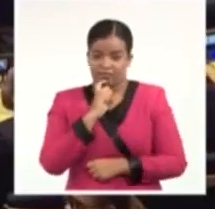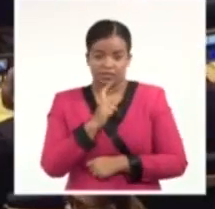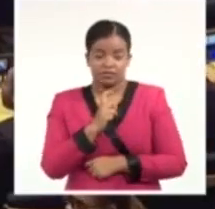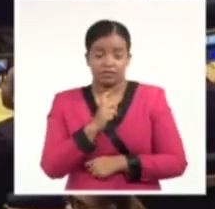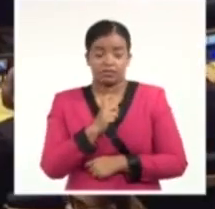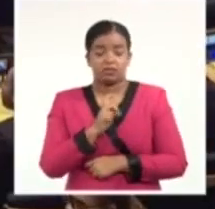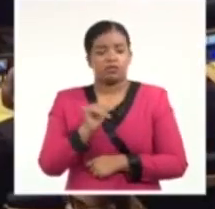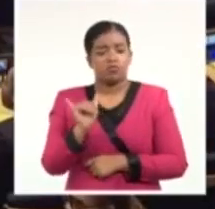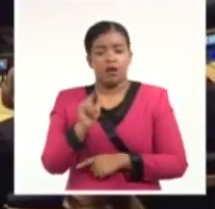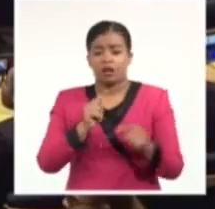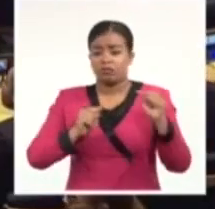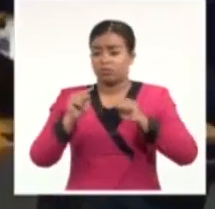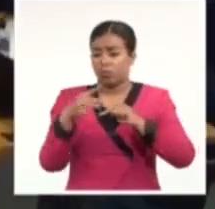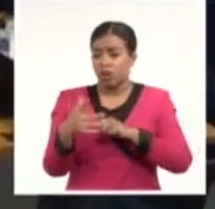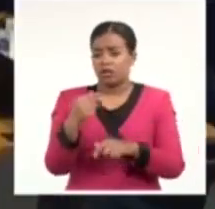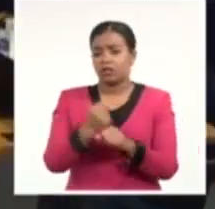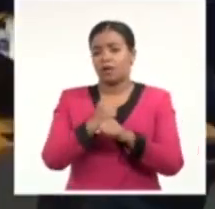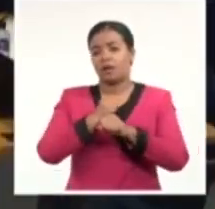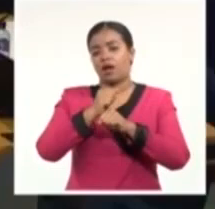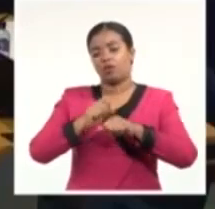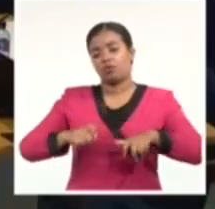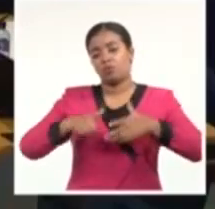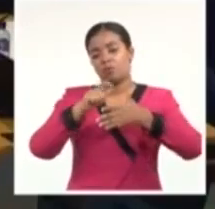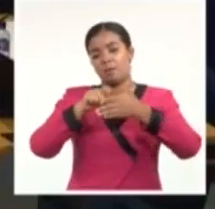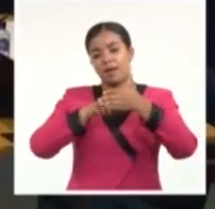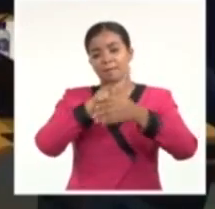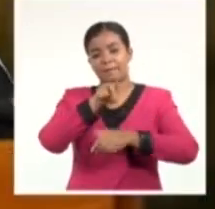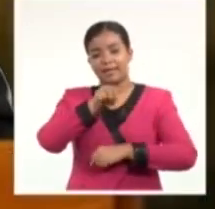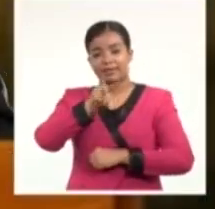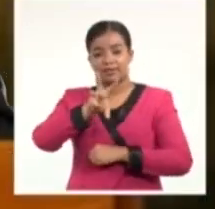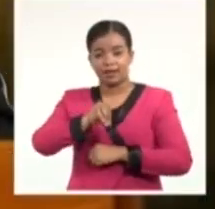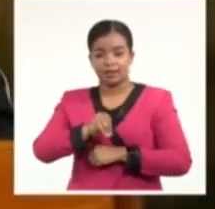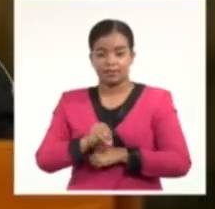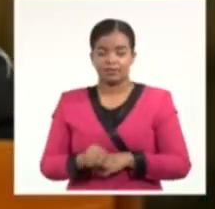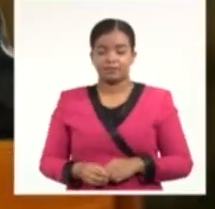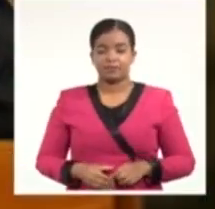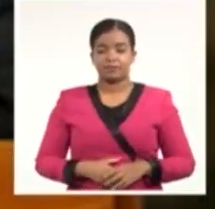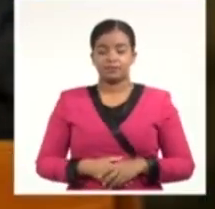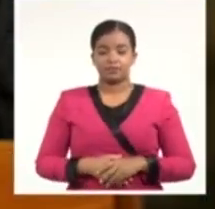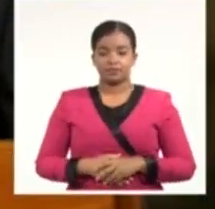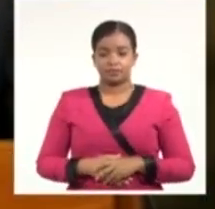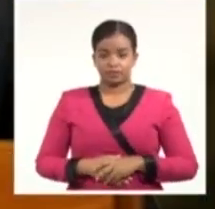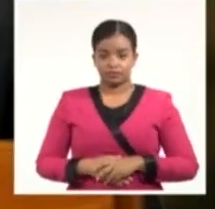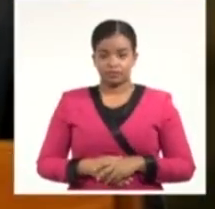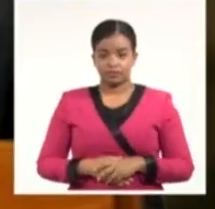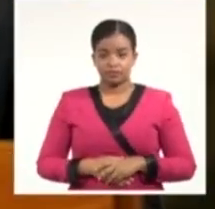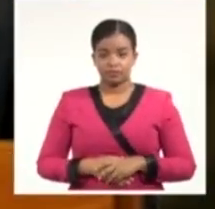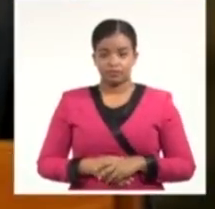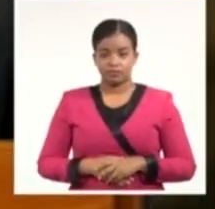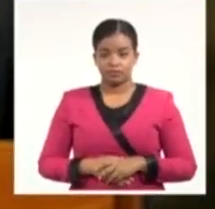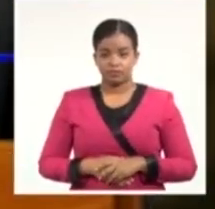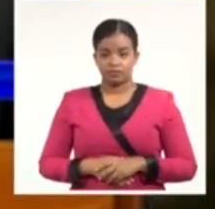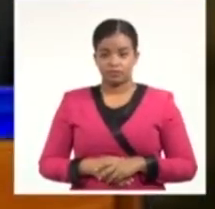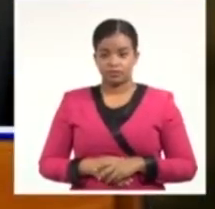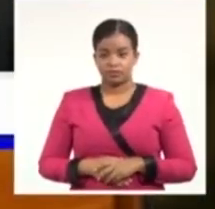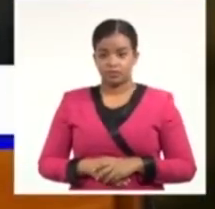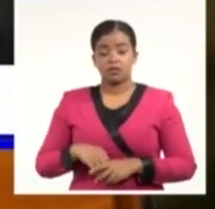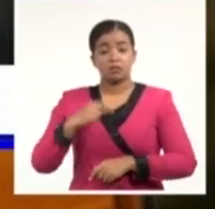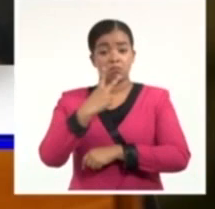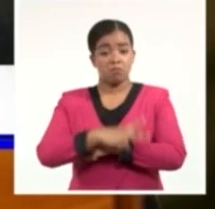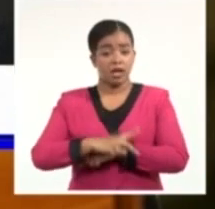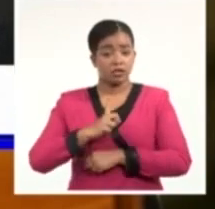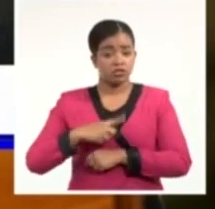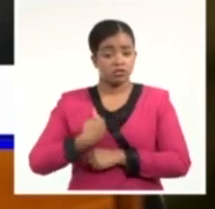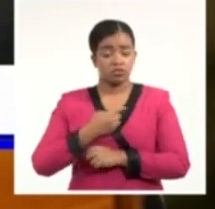por el cumplimiento de la Agenda 2030 para el desarrollo sostenible. Nuestras naciones continúan estando en la retaguardia del desarrollo